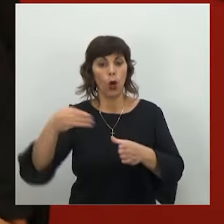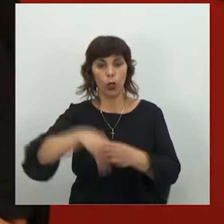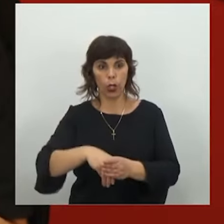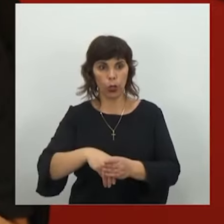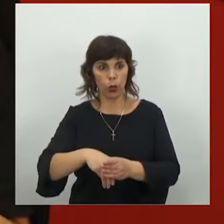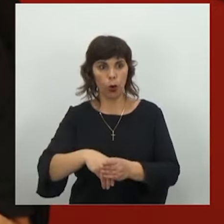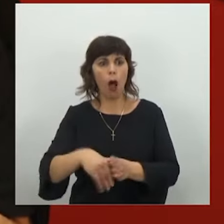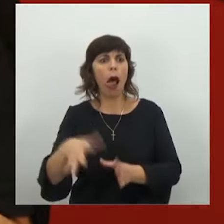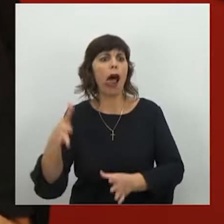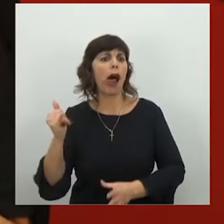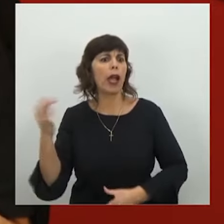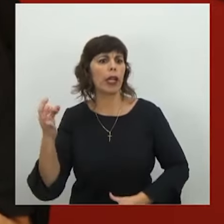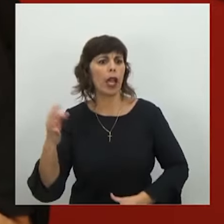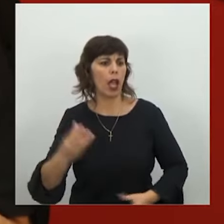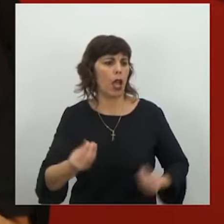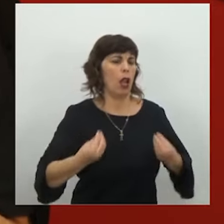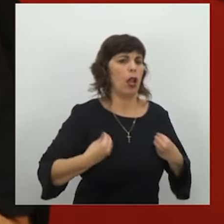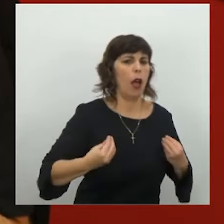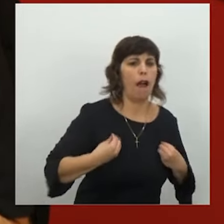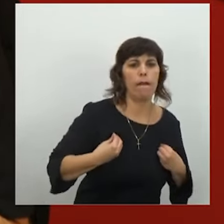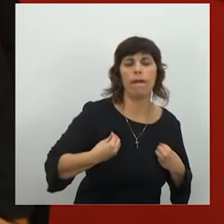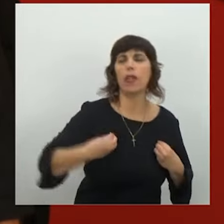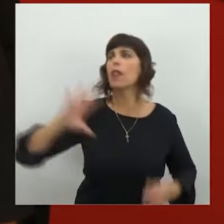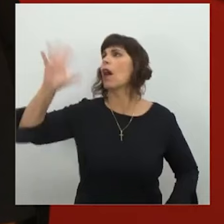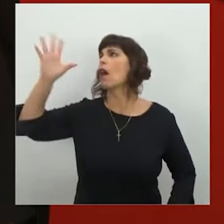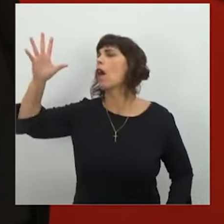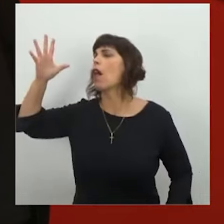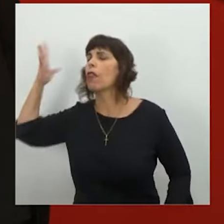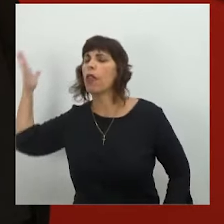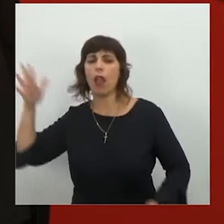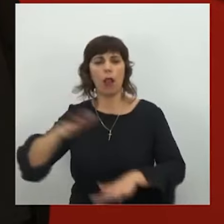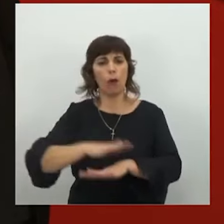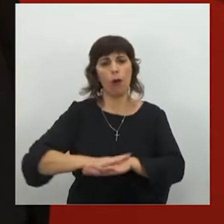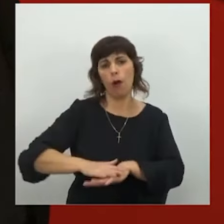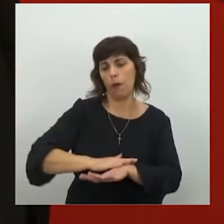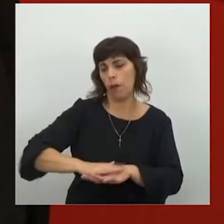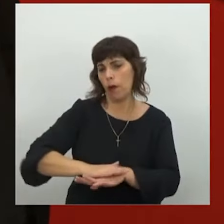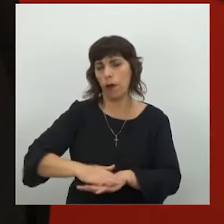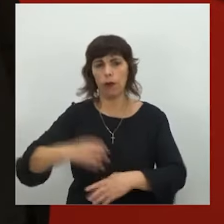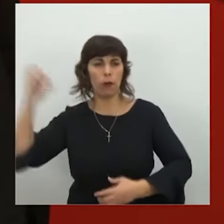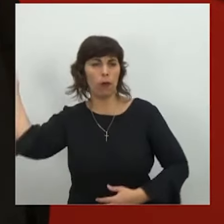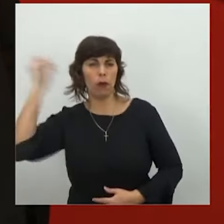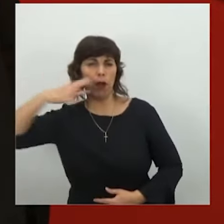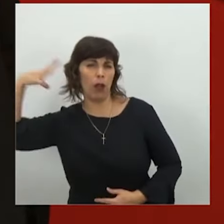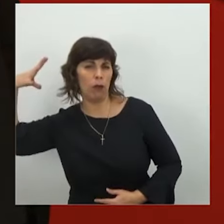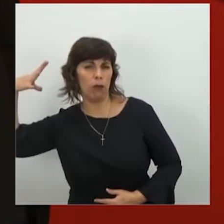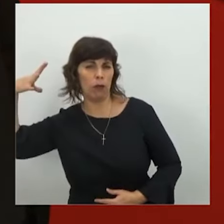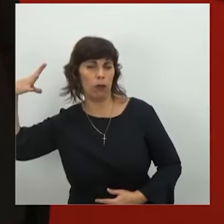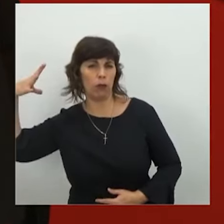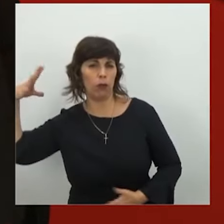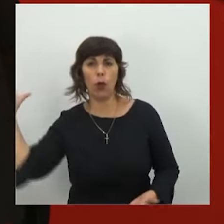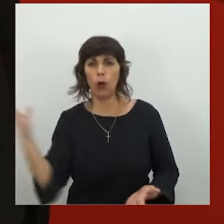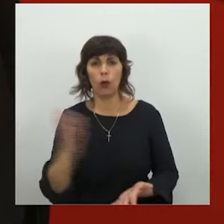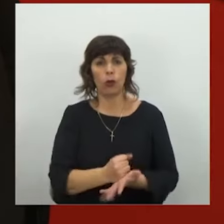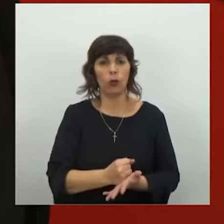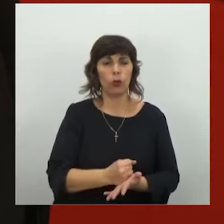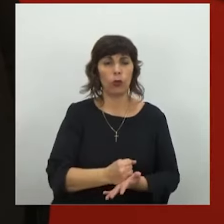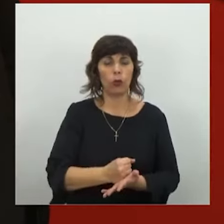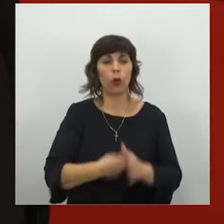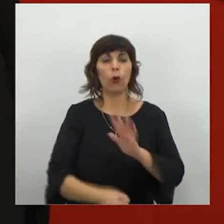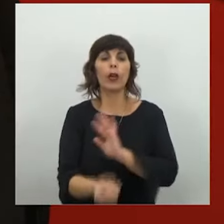la vida, todo el cielo, todo el perdón, toda la luz. Todo fue hecho por el